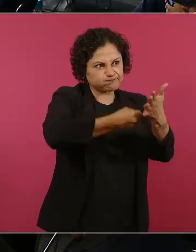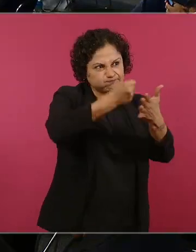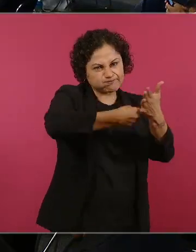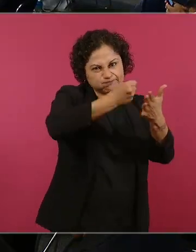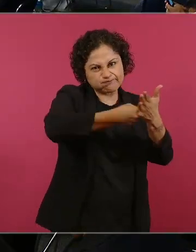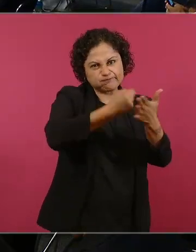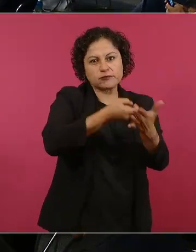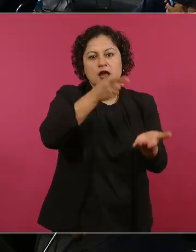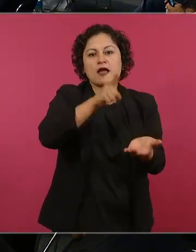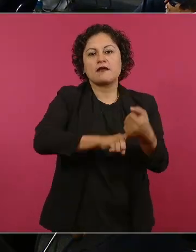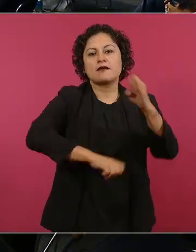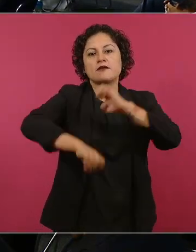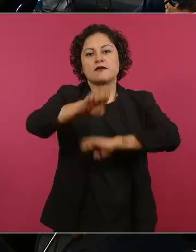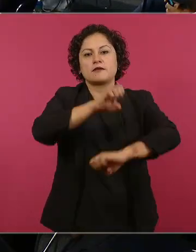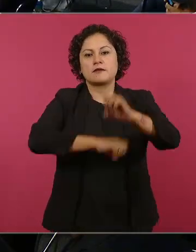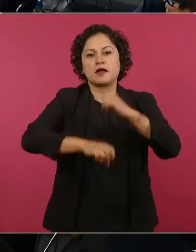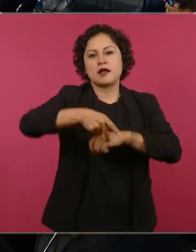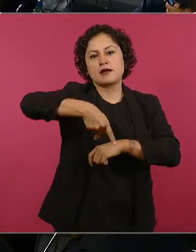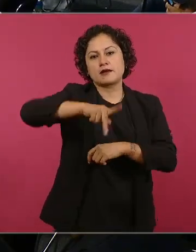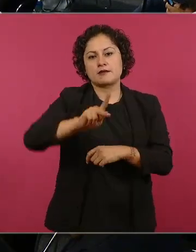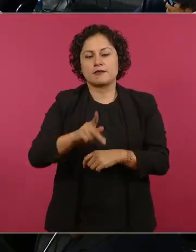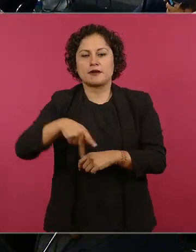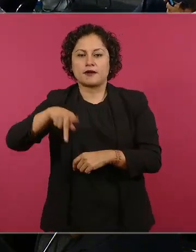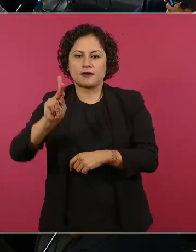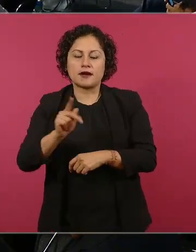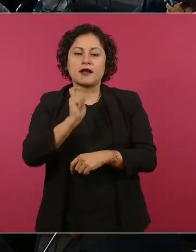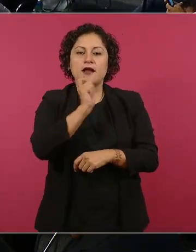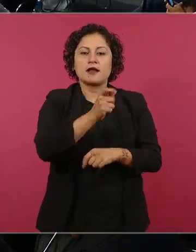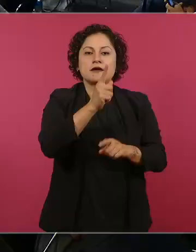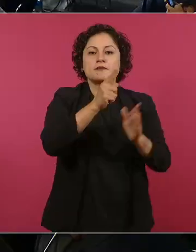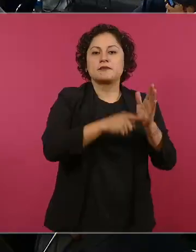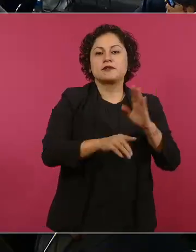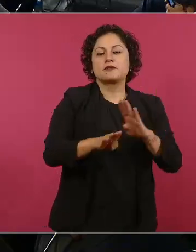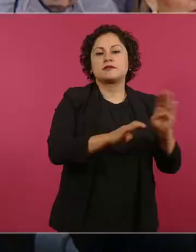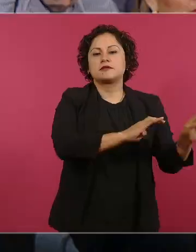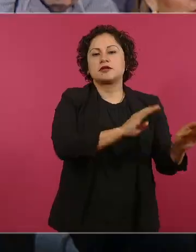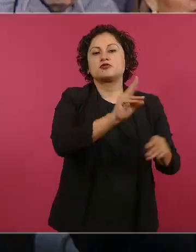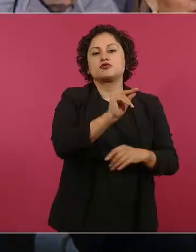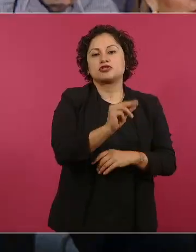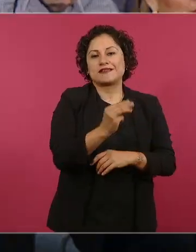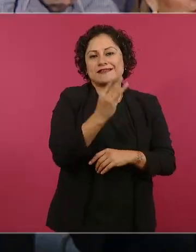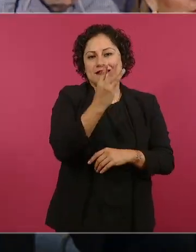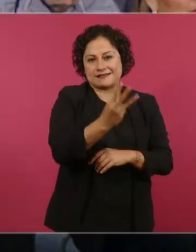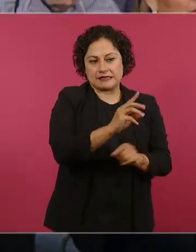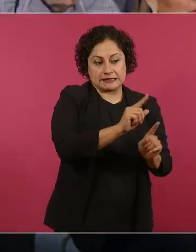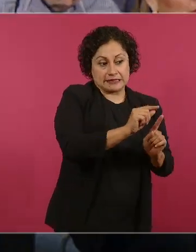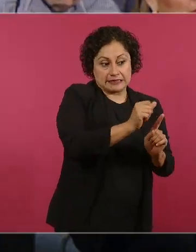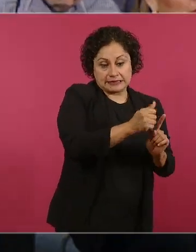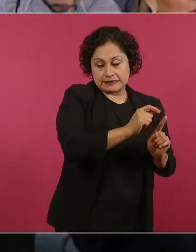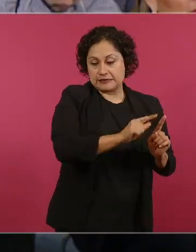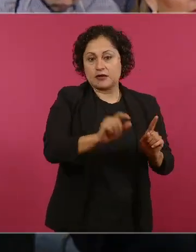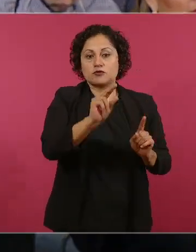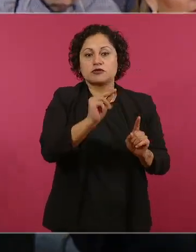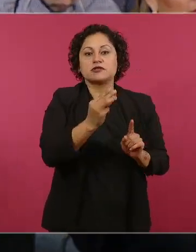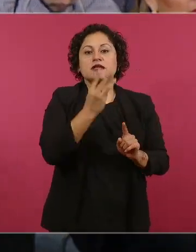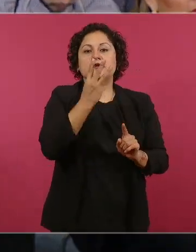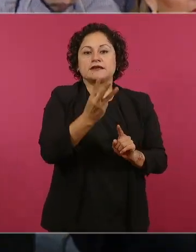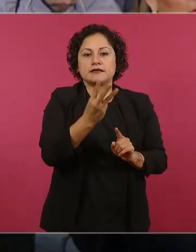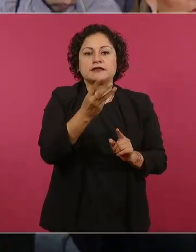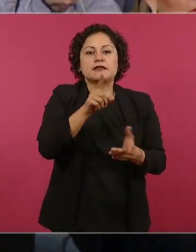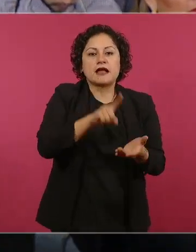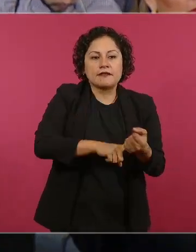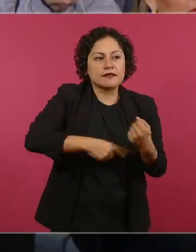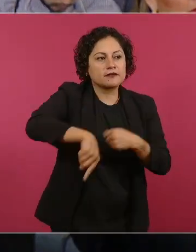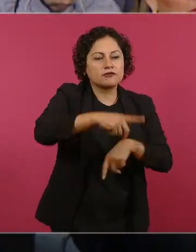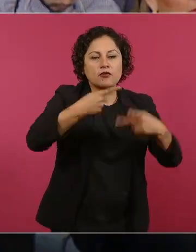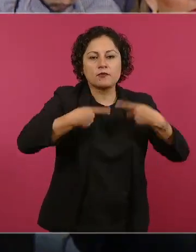Kimberly Clark entre 1976 y 1983, los trabajadores, porque los estaban despidiendo